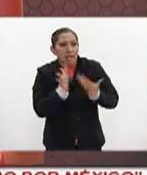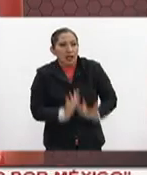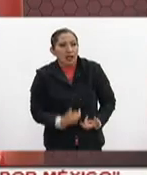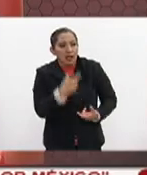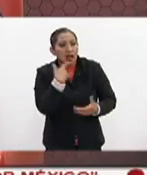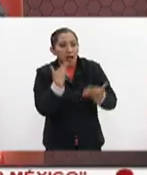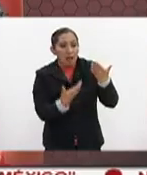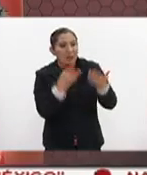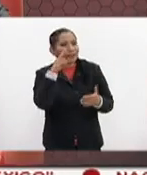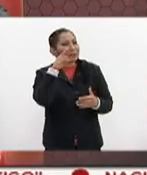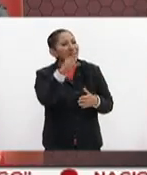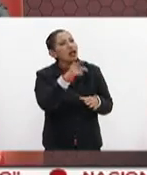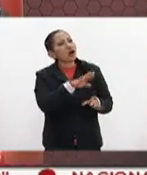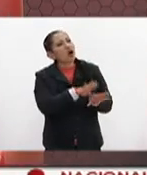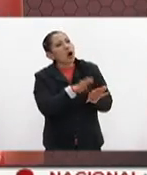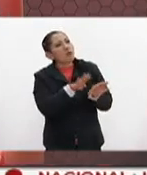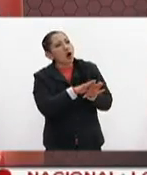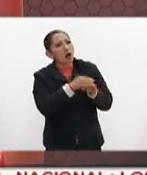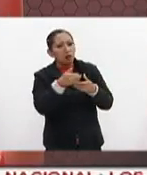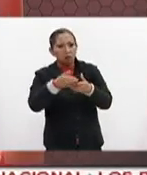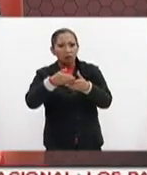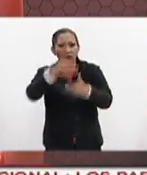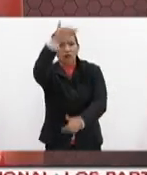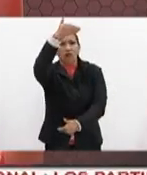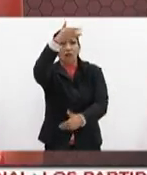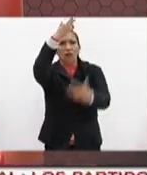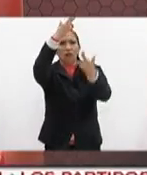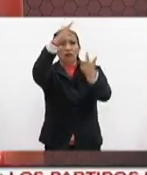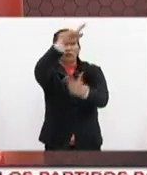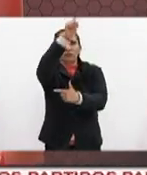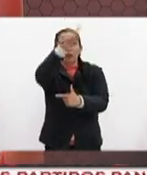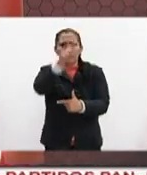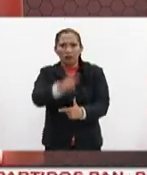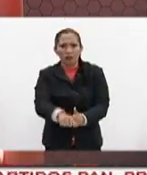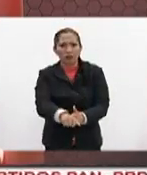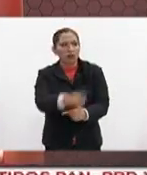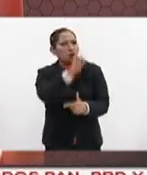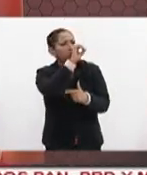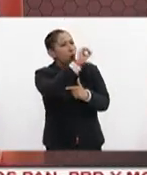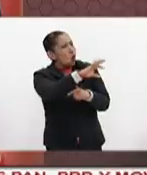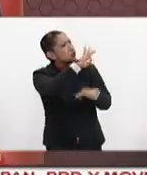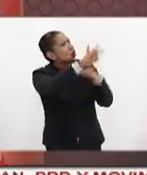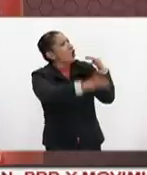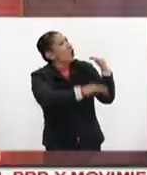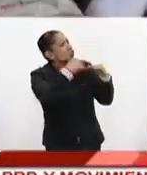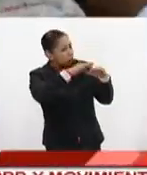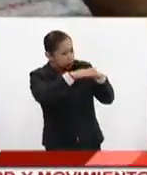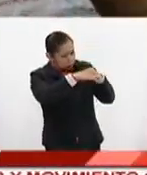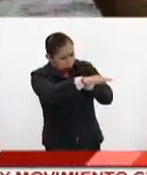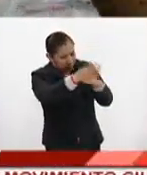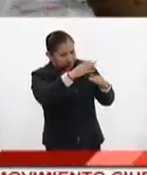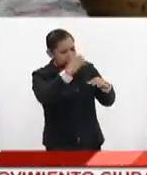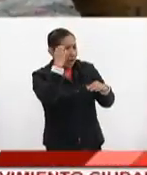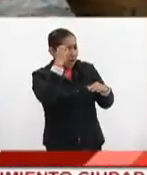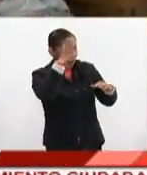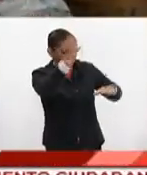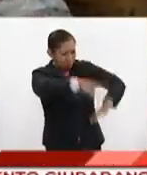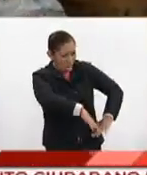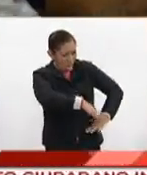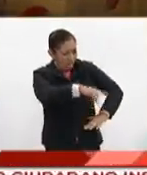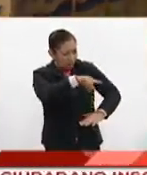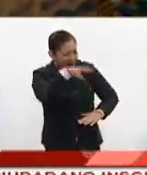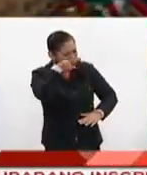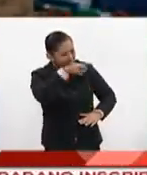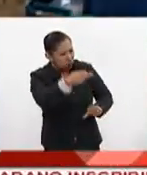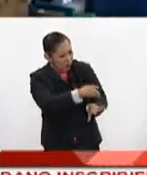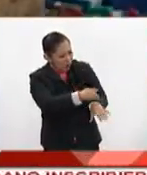porque hay veces que ves nada más como paredes rotas o de plano todo sobre la cama, y es muy fuerte ver la